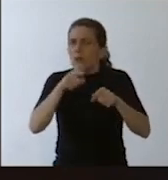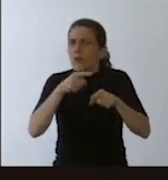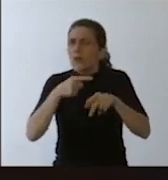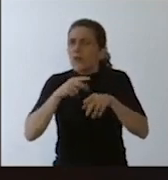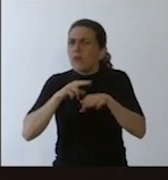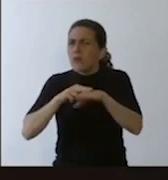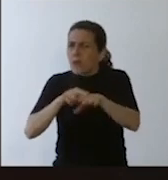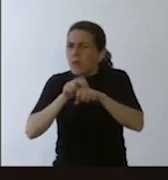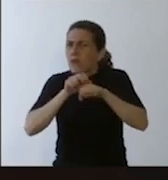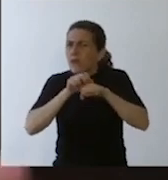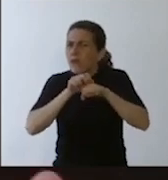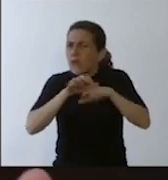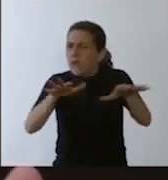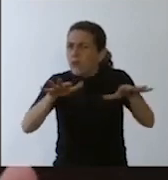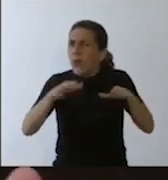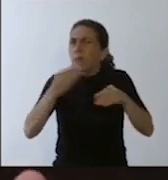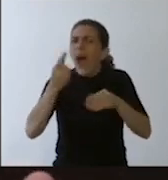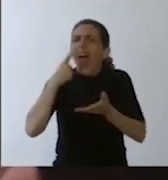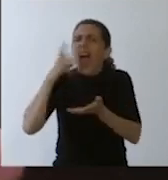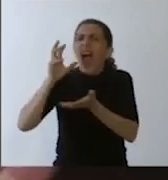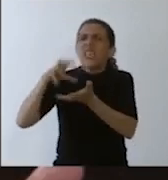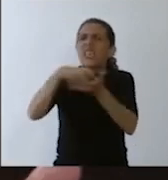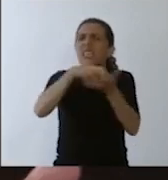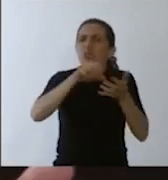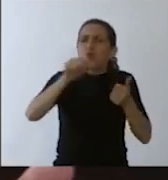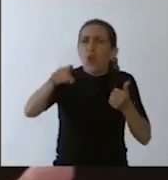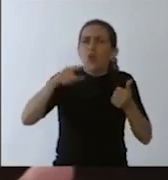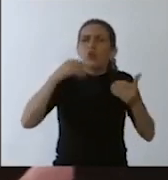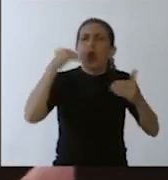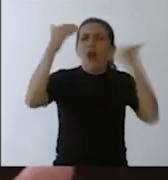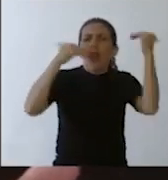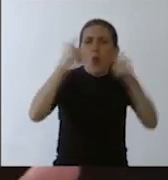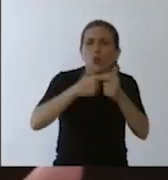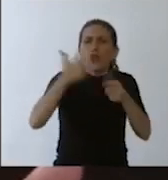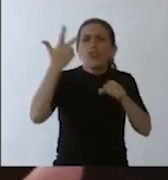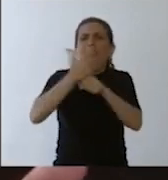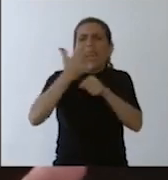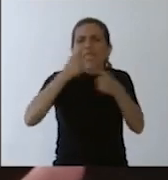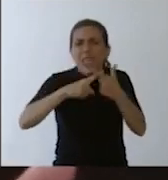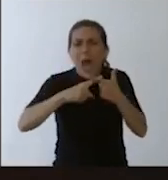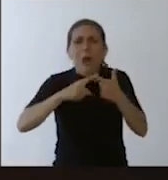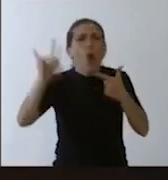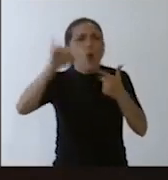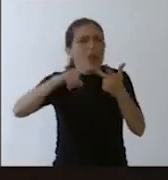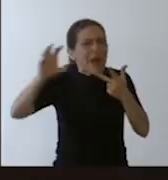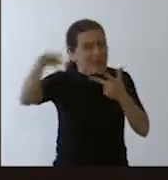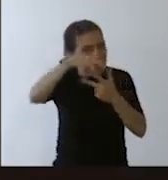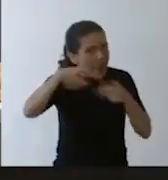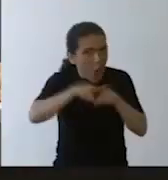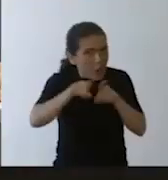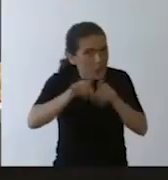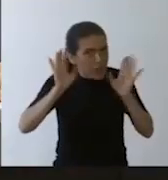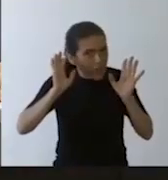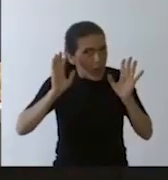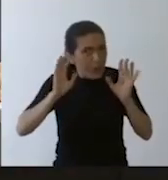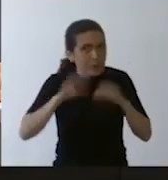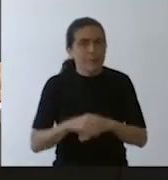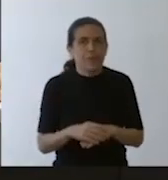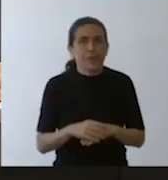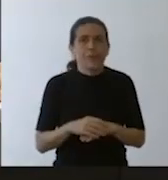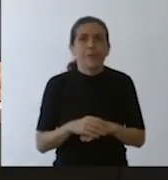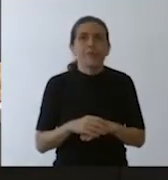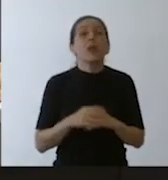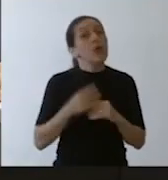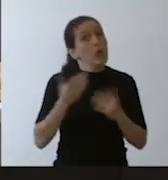hace extensiva a los institutos de mayores, a los institutos terciarios y a las universidades. No,